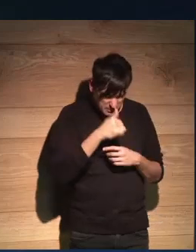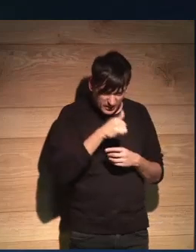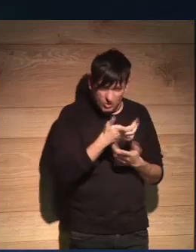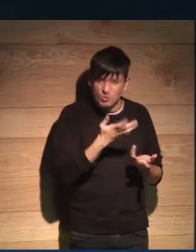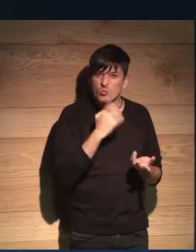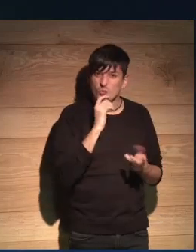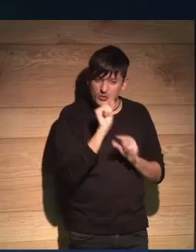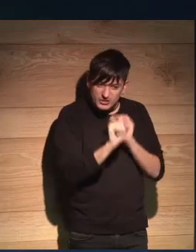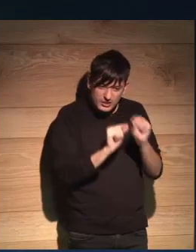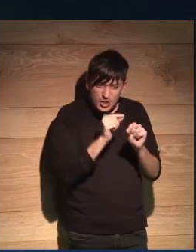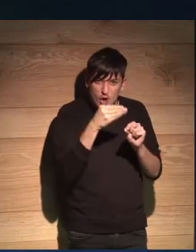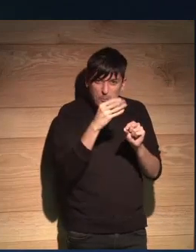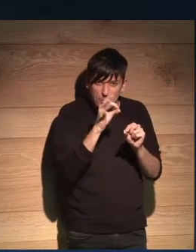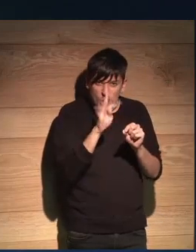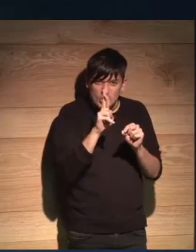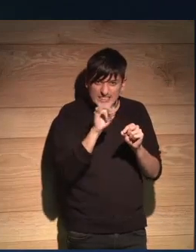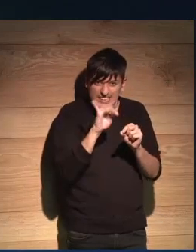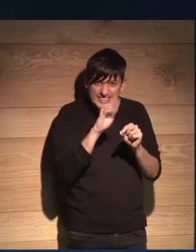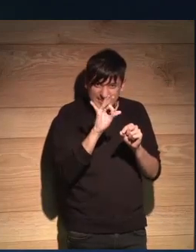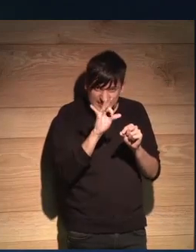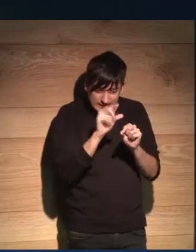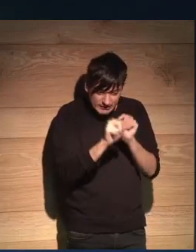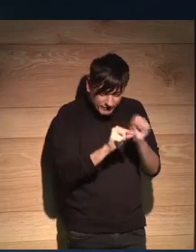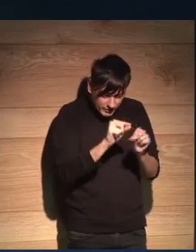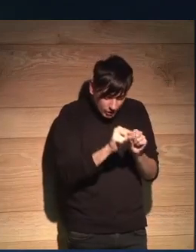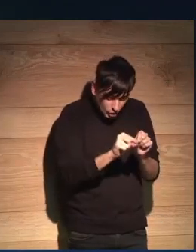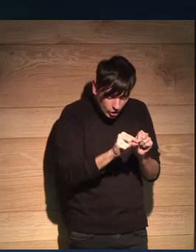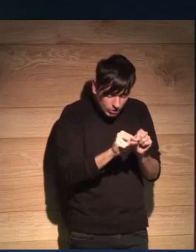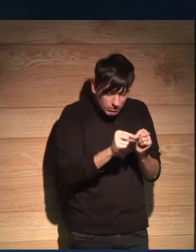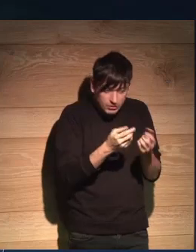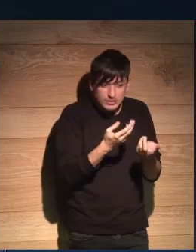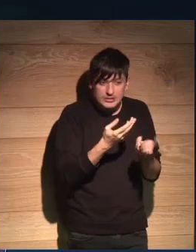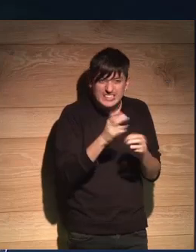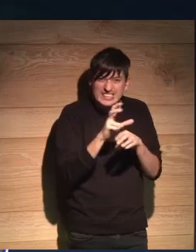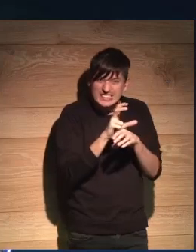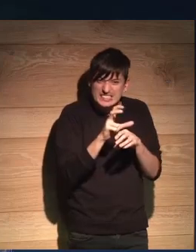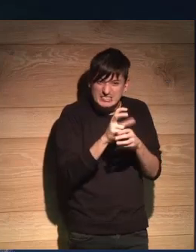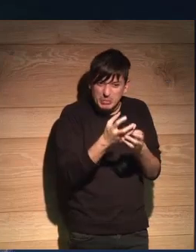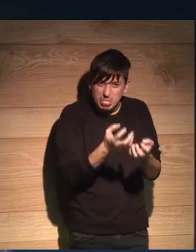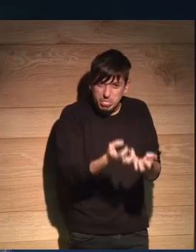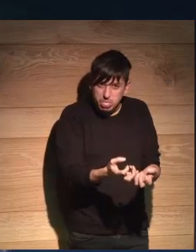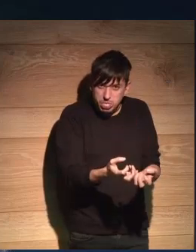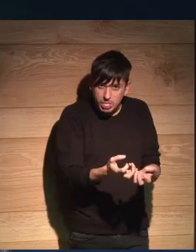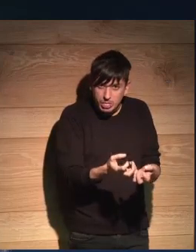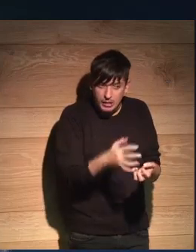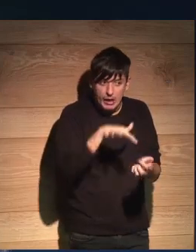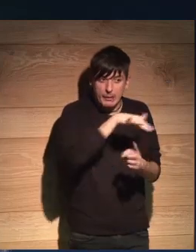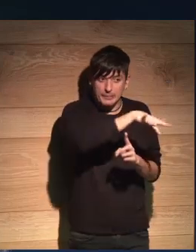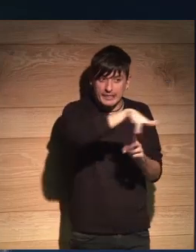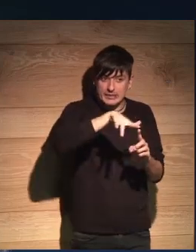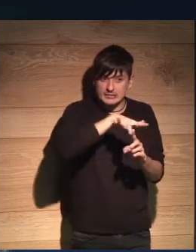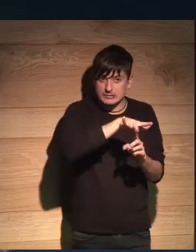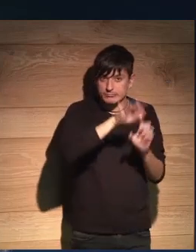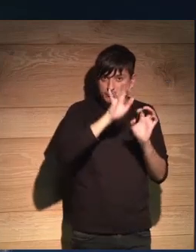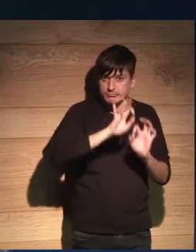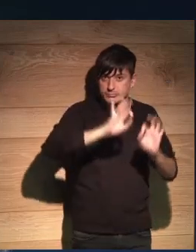De una infección por botrytis. Y la infección por botrytis, sí, que produce la podredumbre gris. Pero en determinados ambientes en